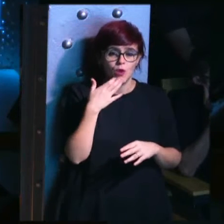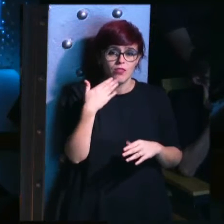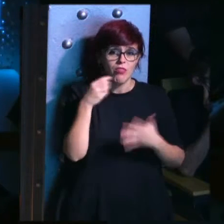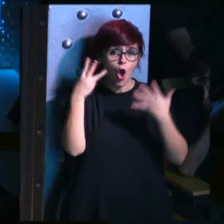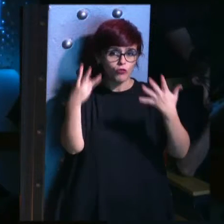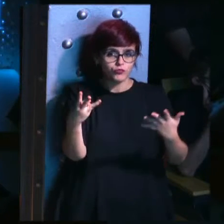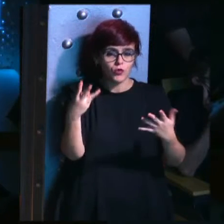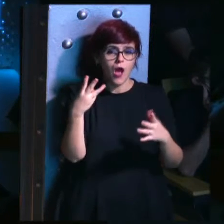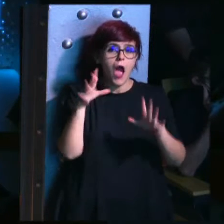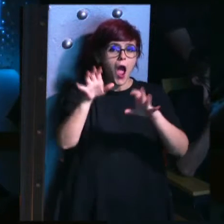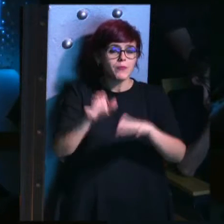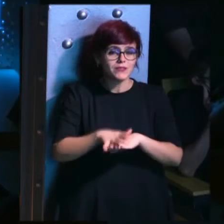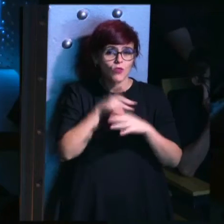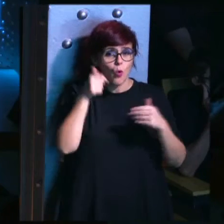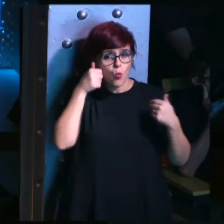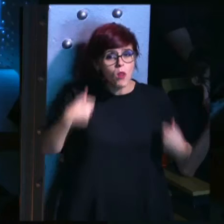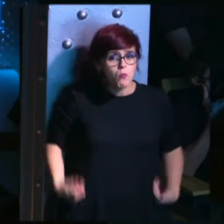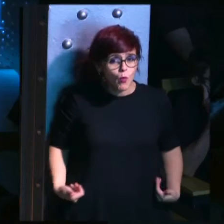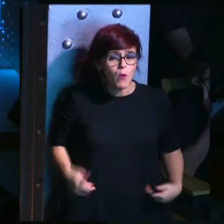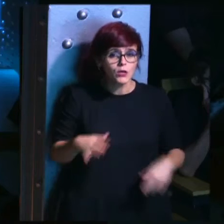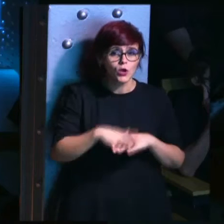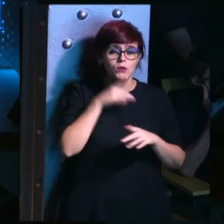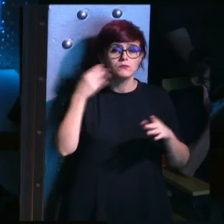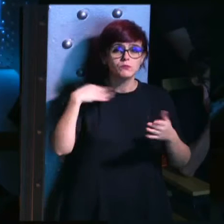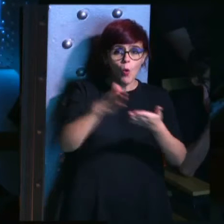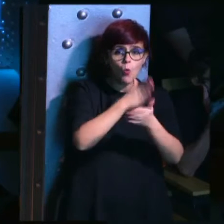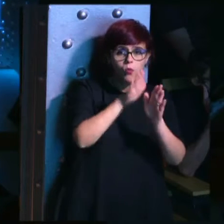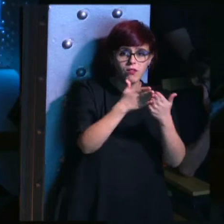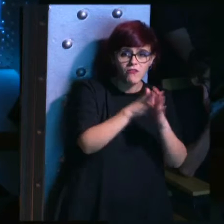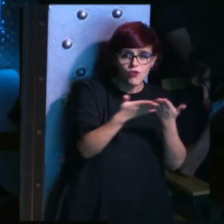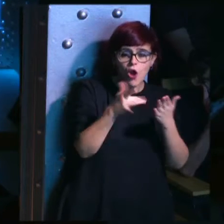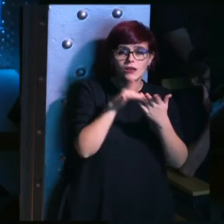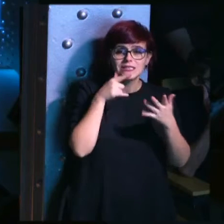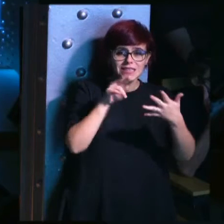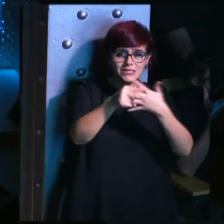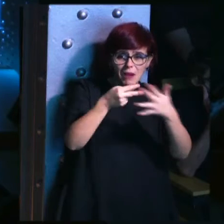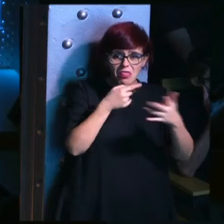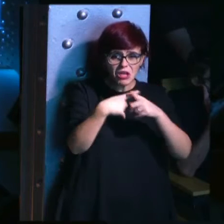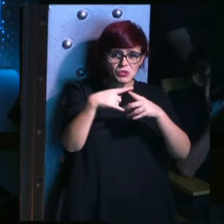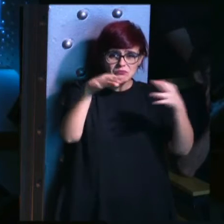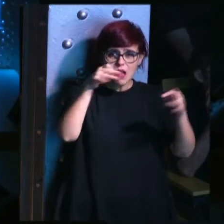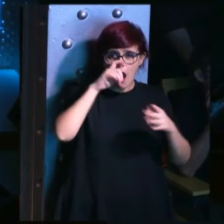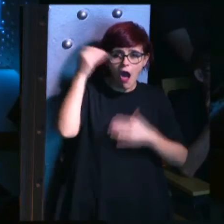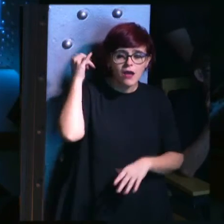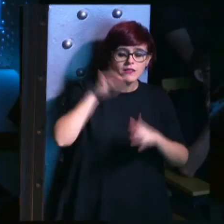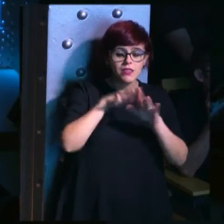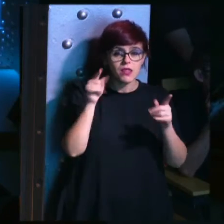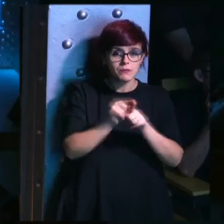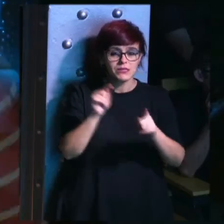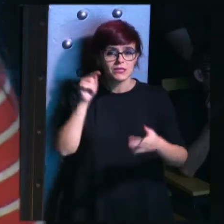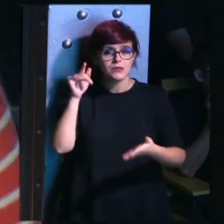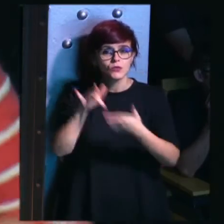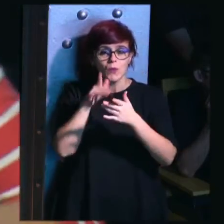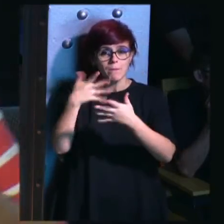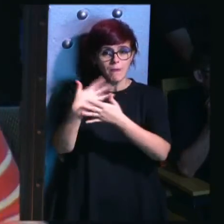o ha aprendido el cuerpo humano con unos dibujos y unas transparencias y en un libro, y luego llega a casa y se pone ahí con la videoconsola, con